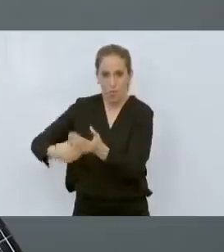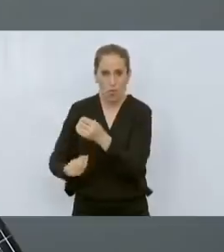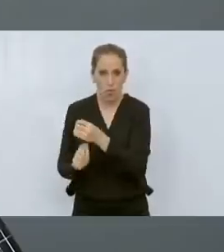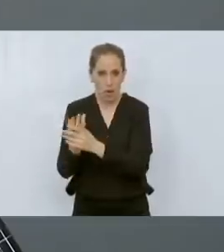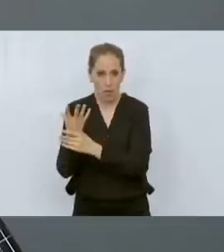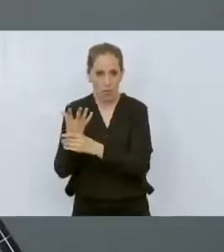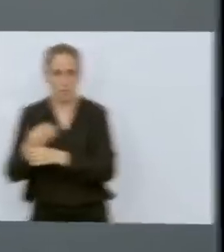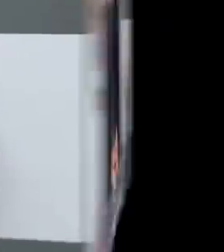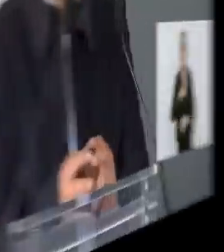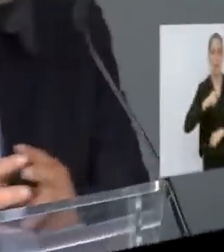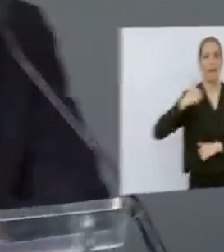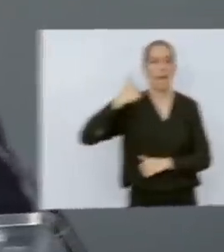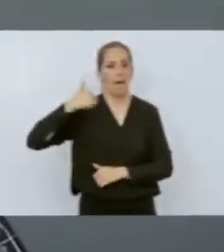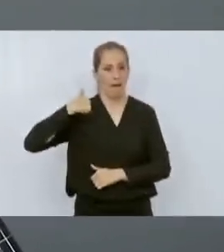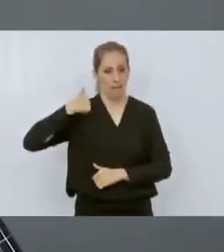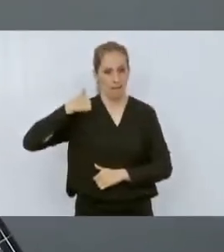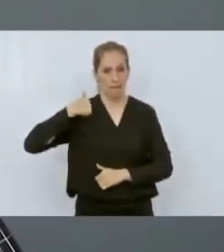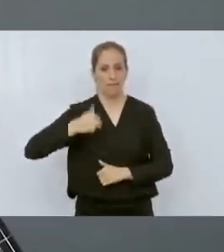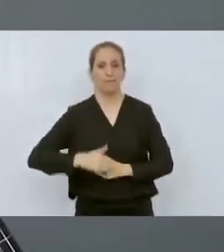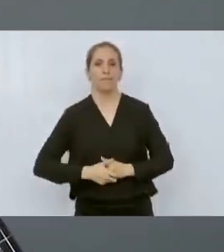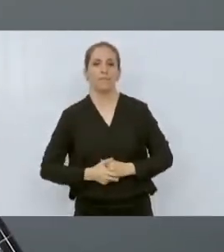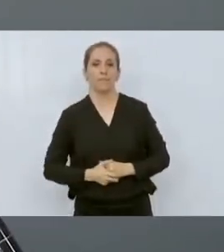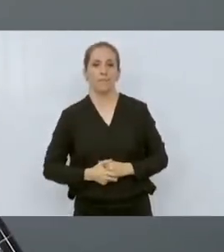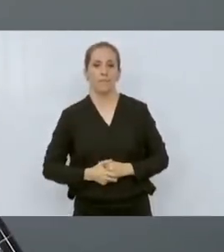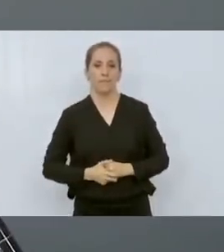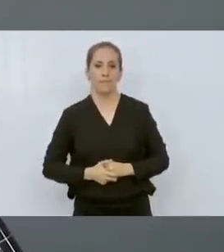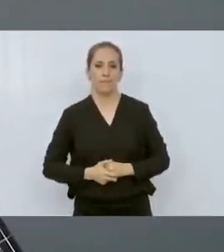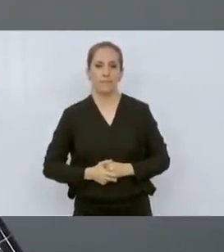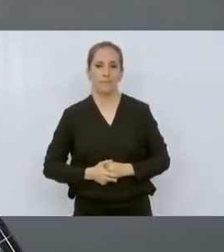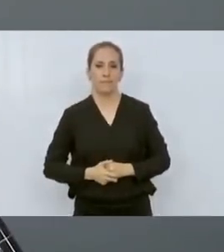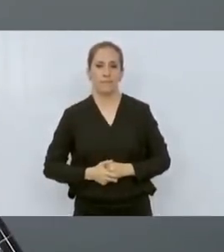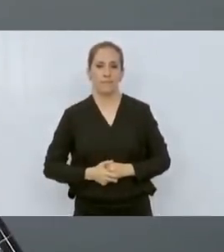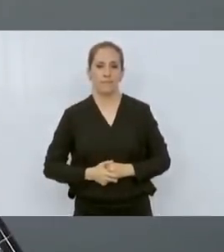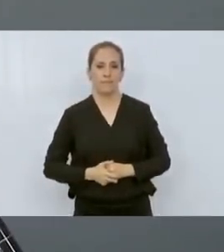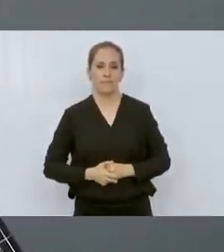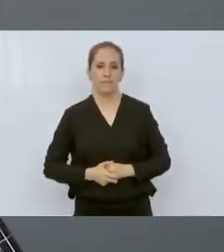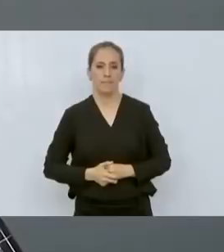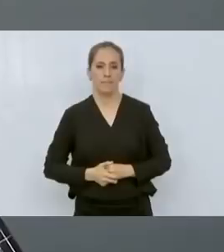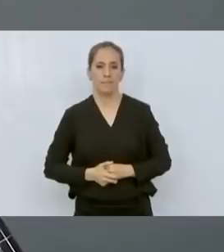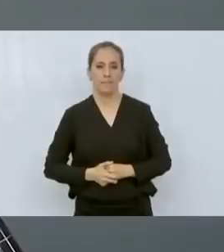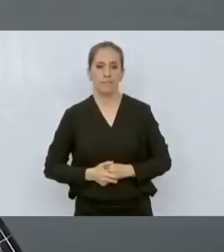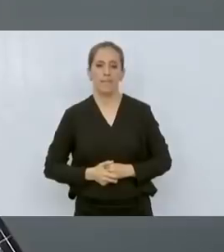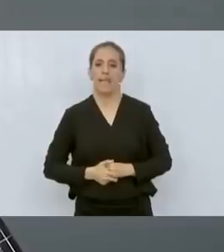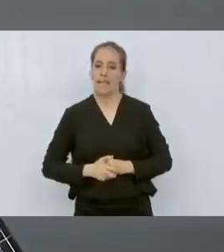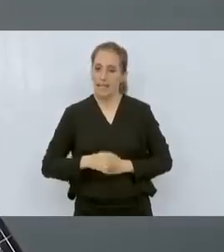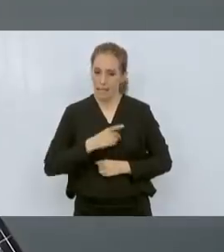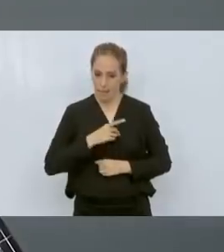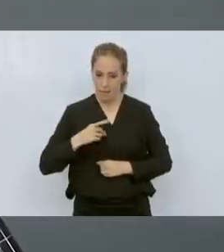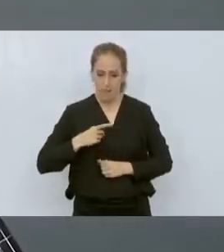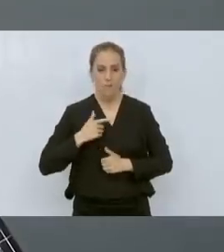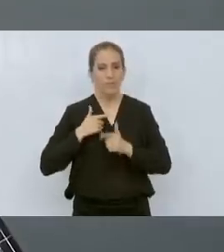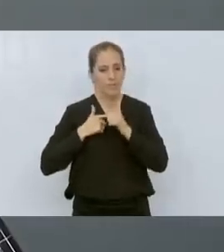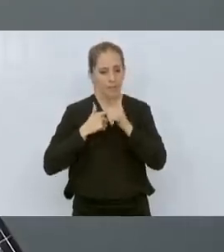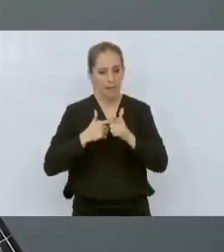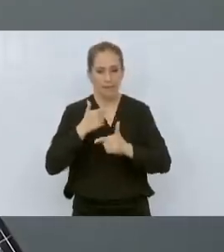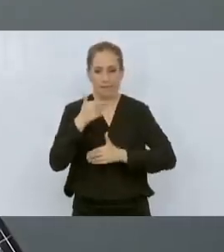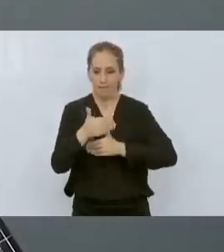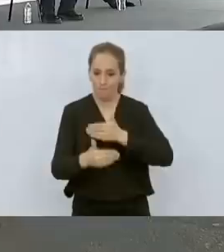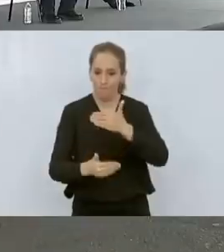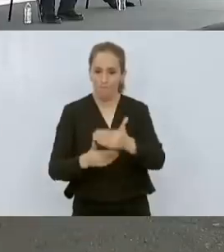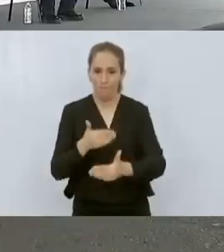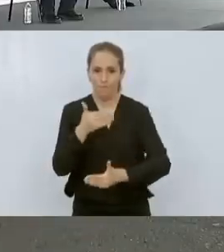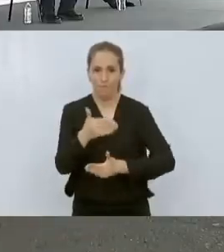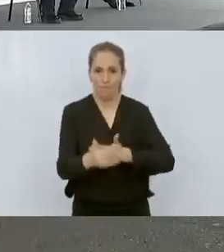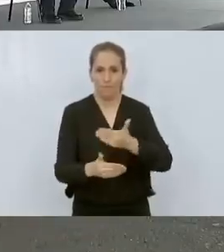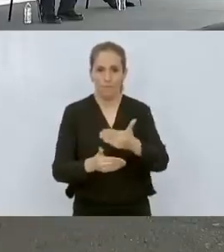y Canadá. Tenemos que seguir adelante. Vamos a salir